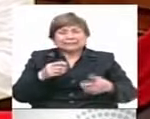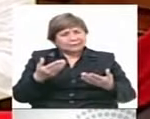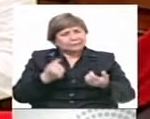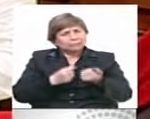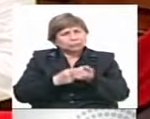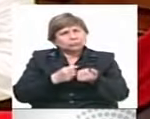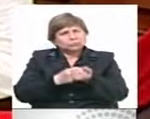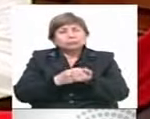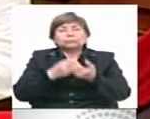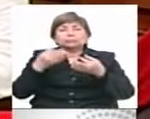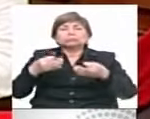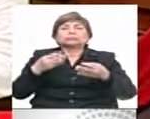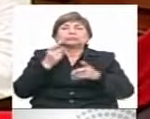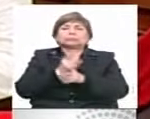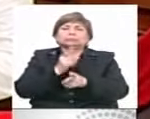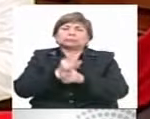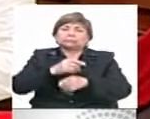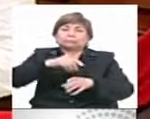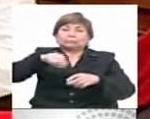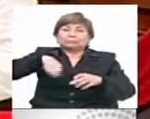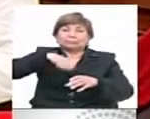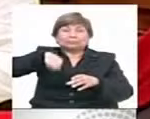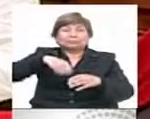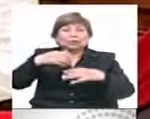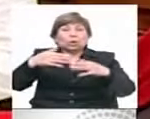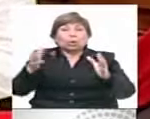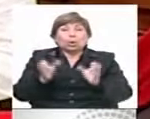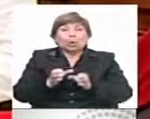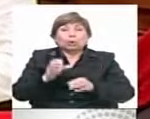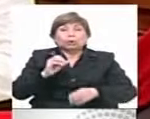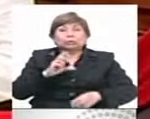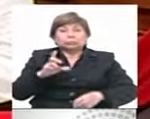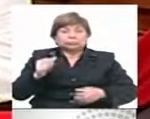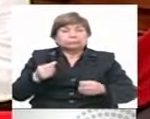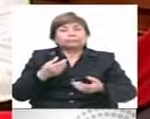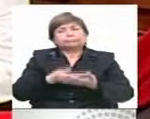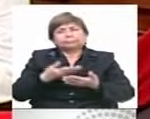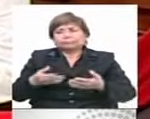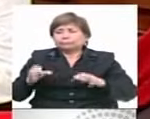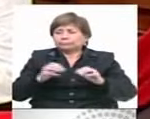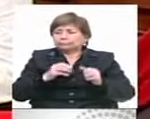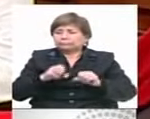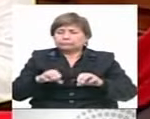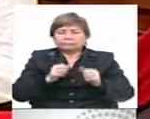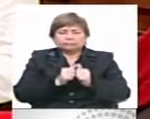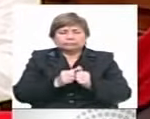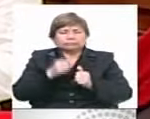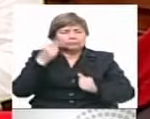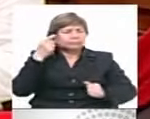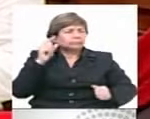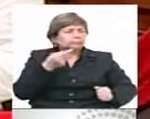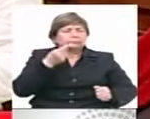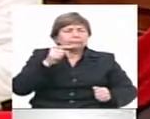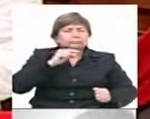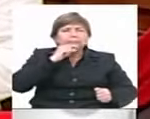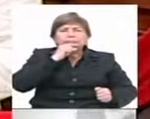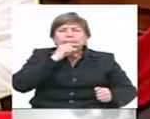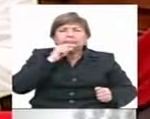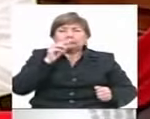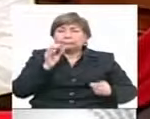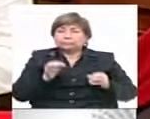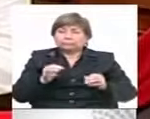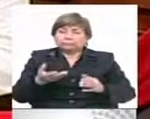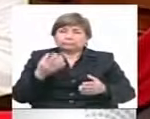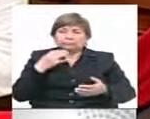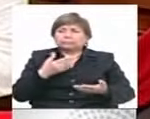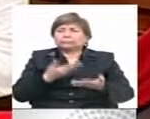apoyo constante a las ollas comunes y a todos los esfuerzos autogestionarios que han generado miles de mujeres. Y al mismo